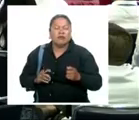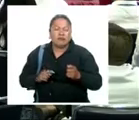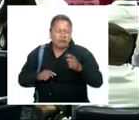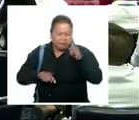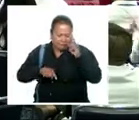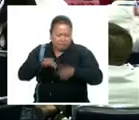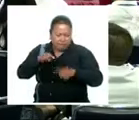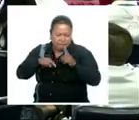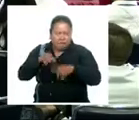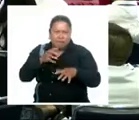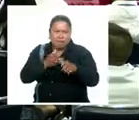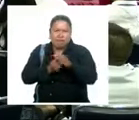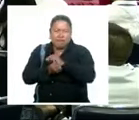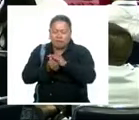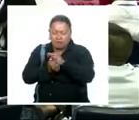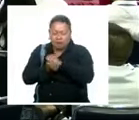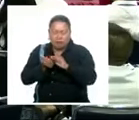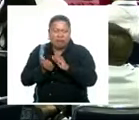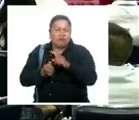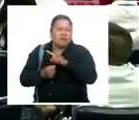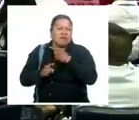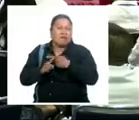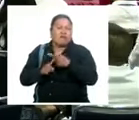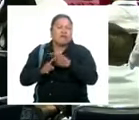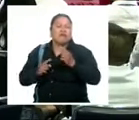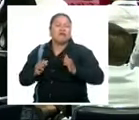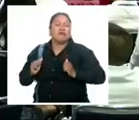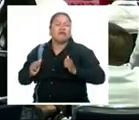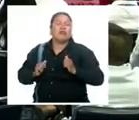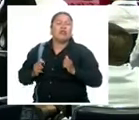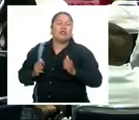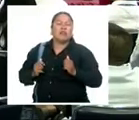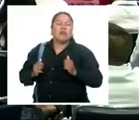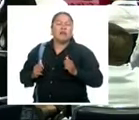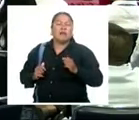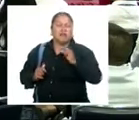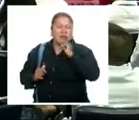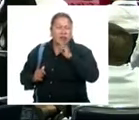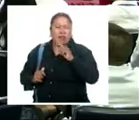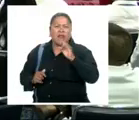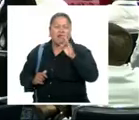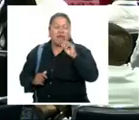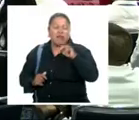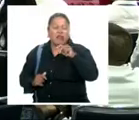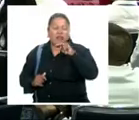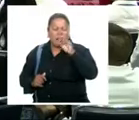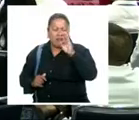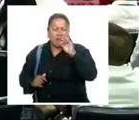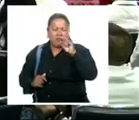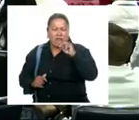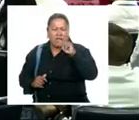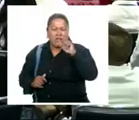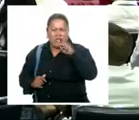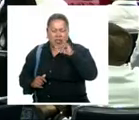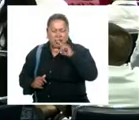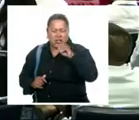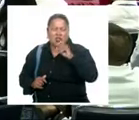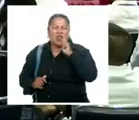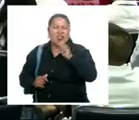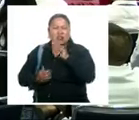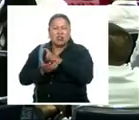destruir los precursores del fentanilo y toda sustancia ilegal que en su